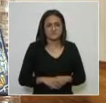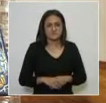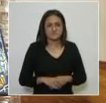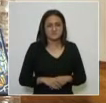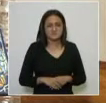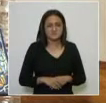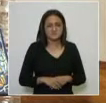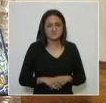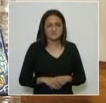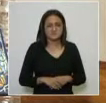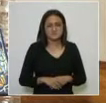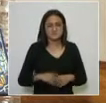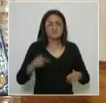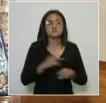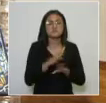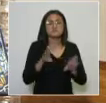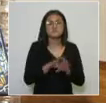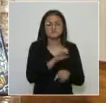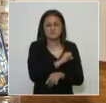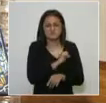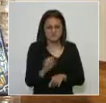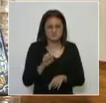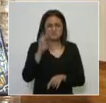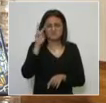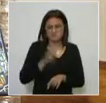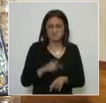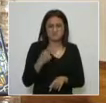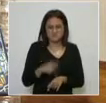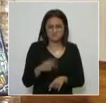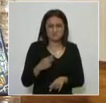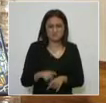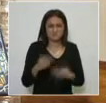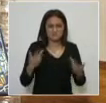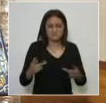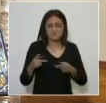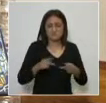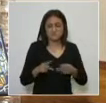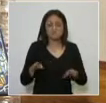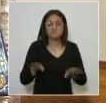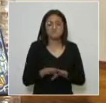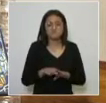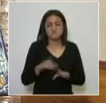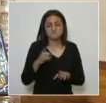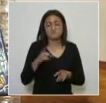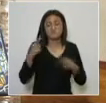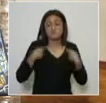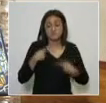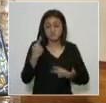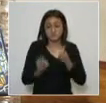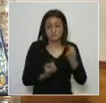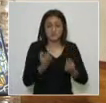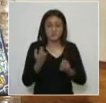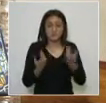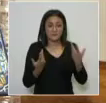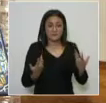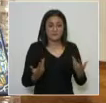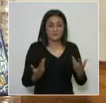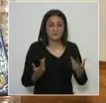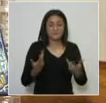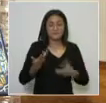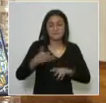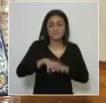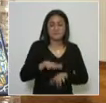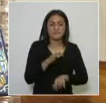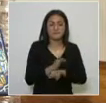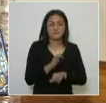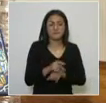hacer este acto de maldad y perversión, prepararlo con ciertas personas, los